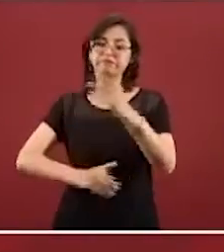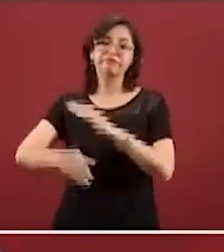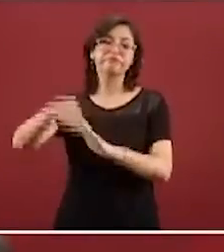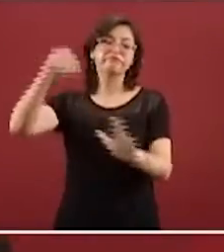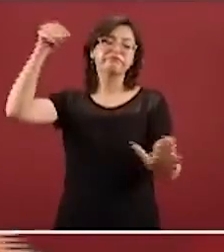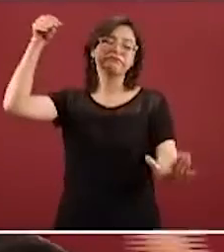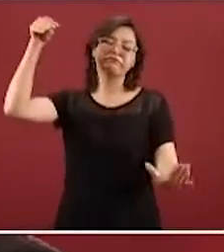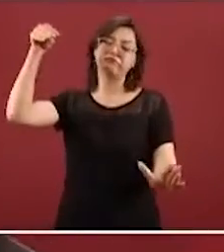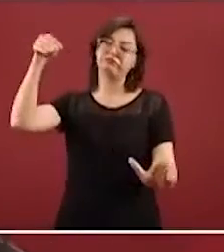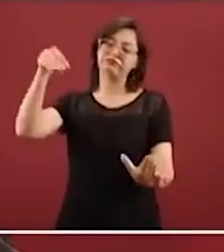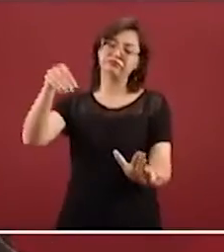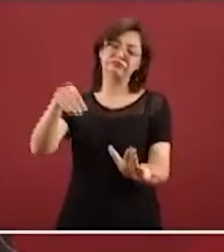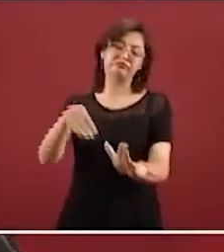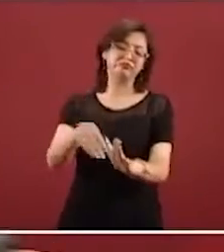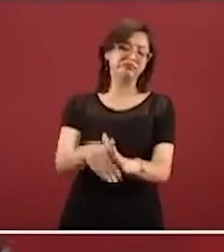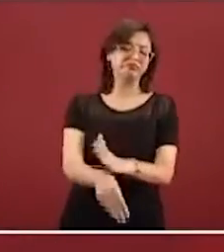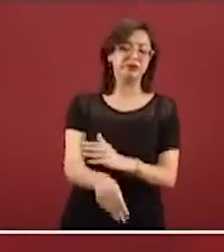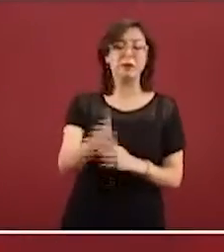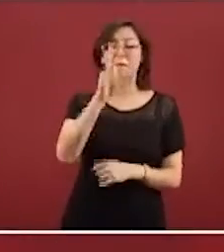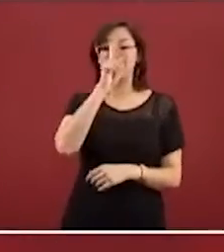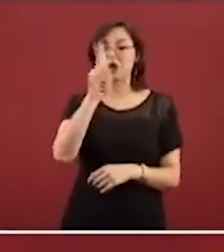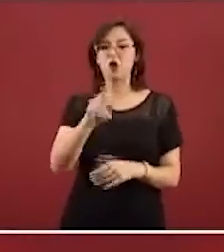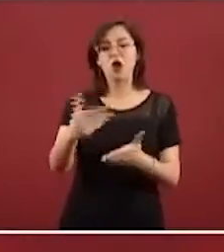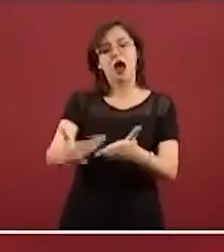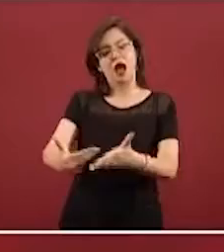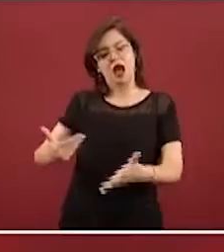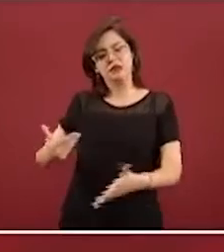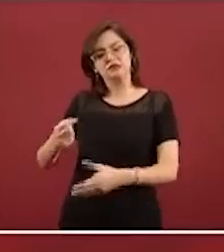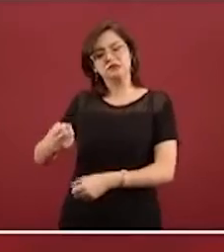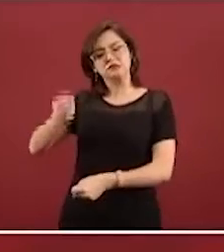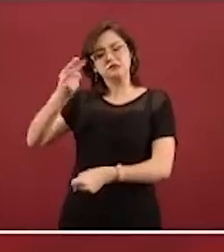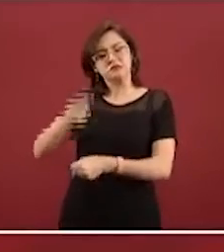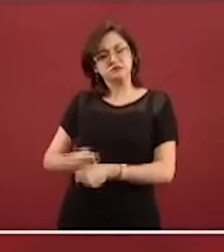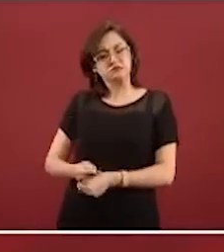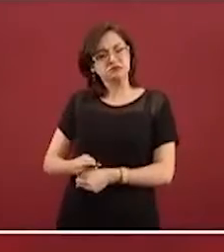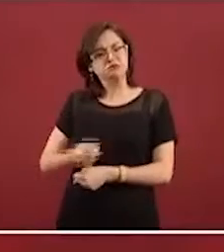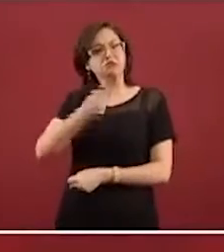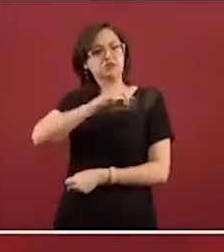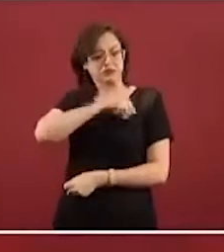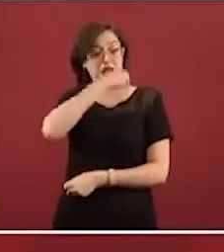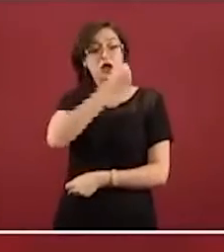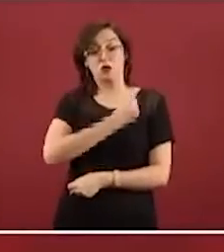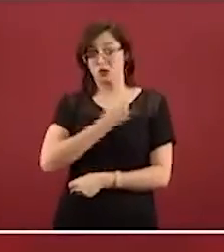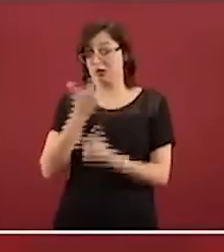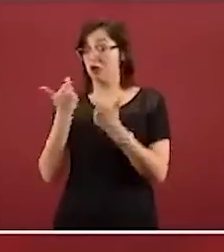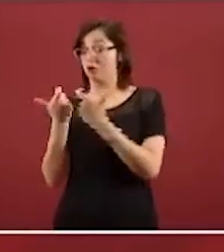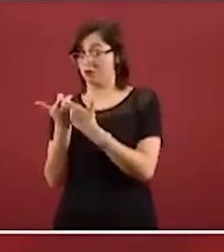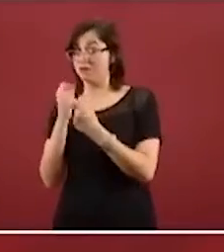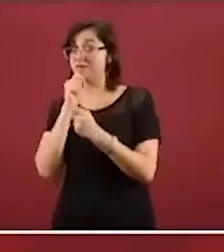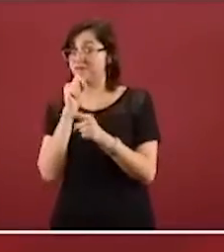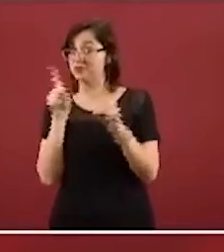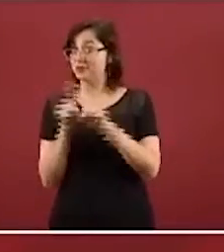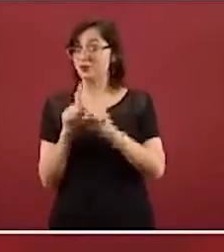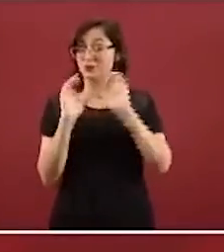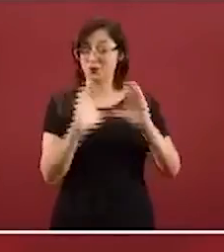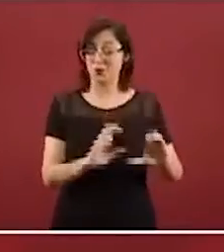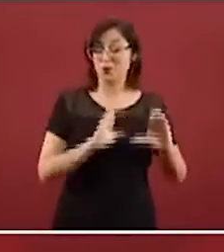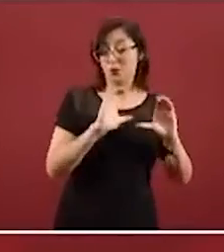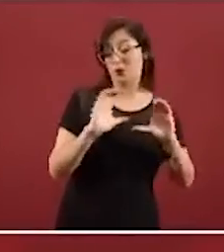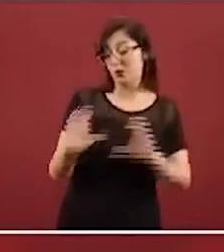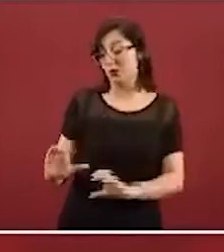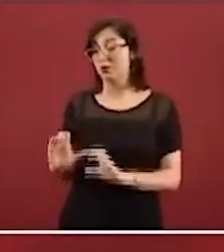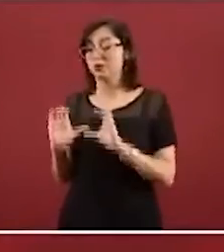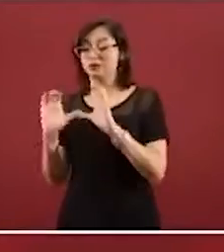ser mucho mayor. Es mejor actuar ahora, como se dice, por razones de salud, pero también por razones de la economía.